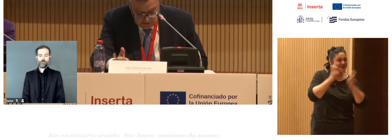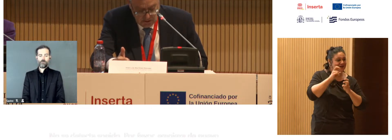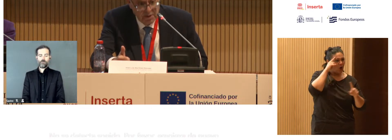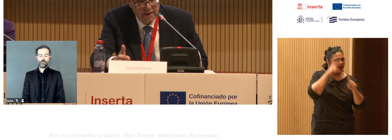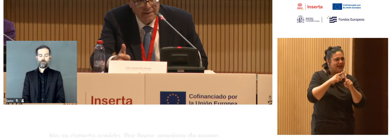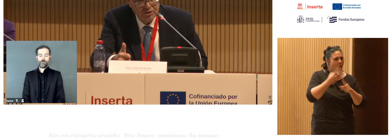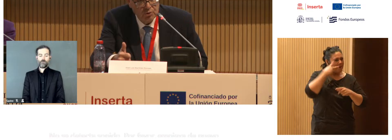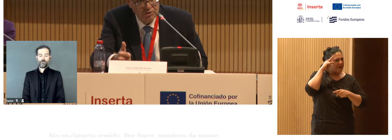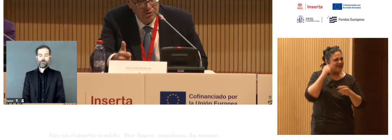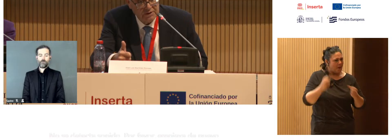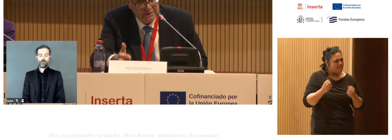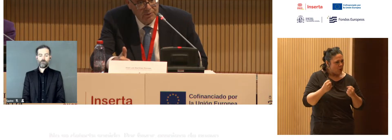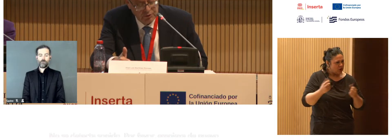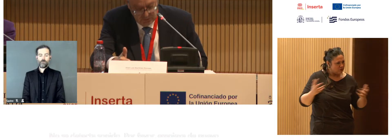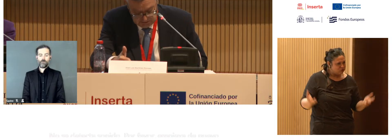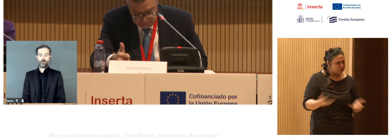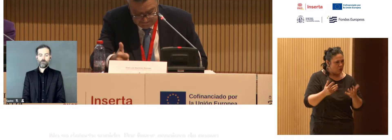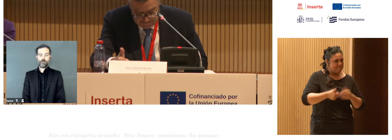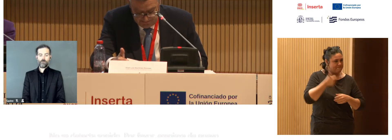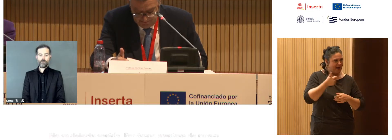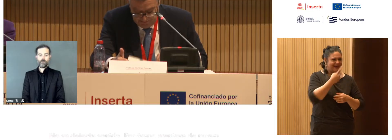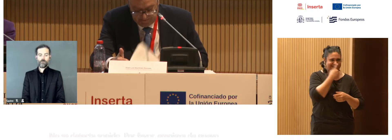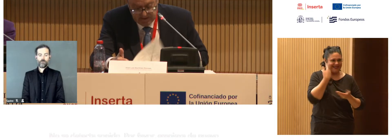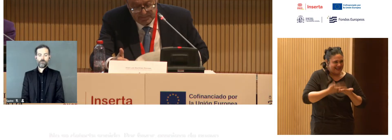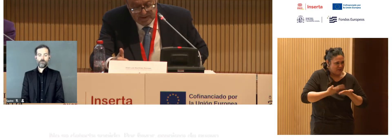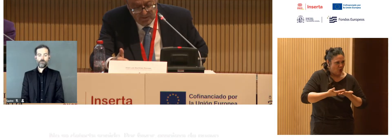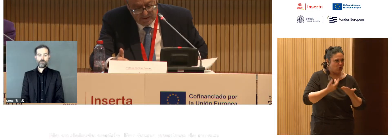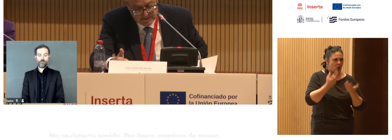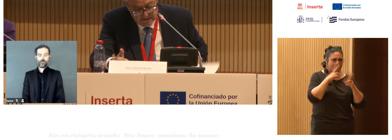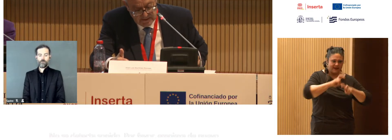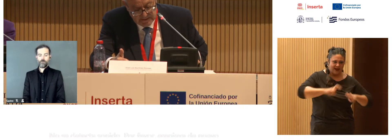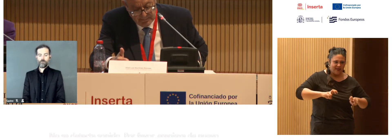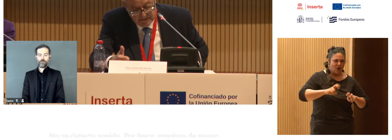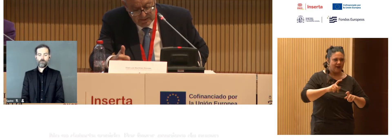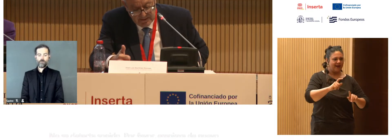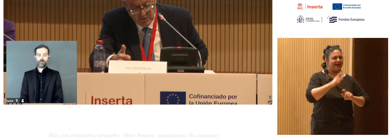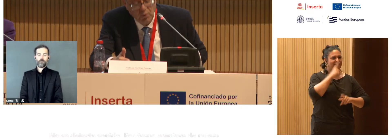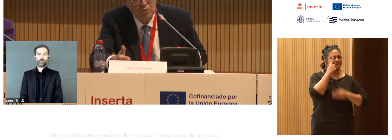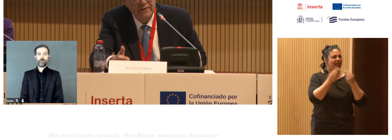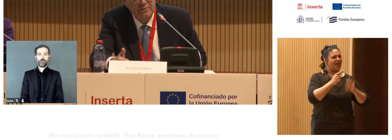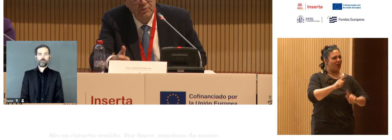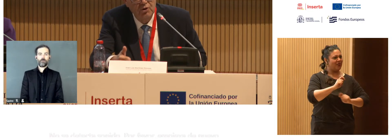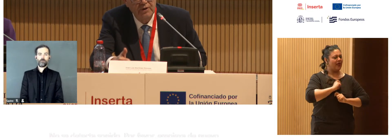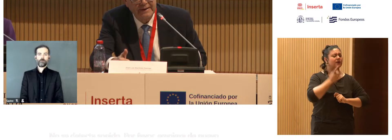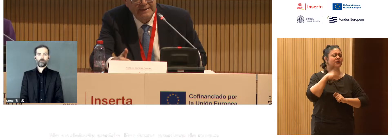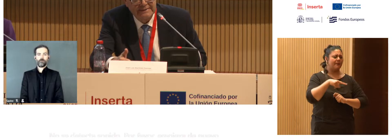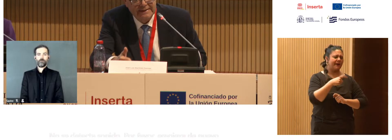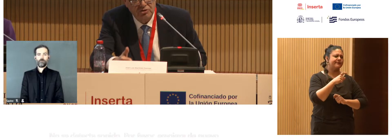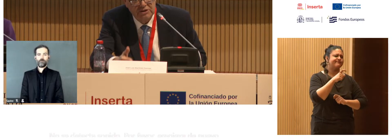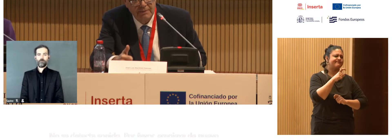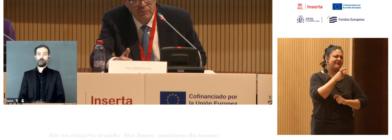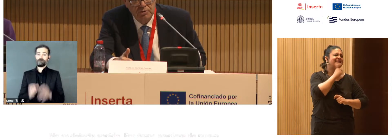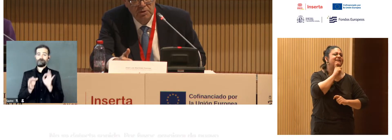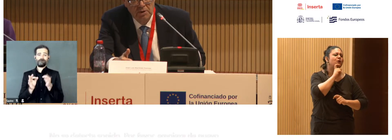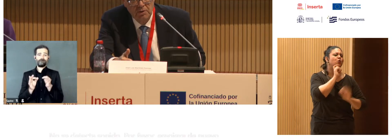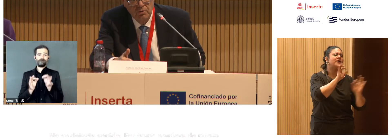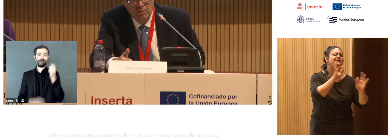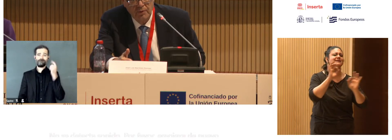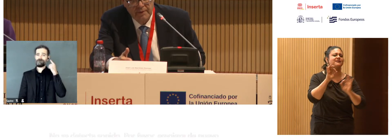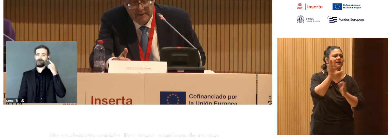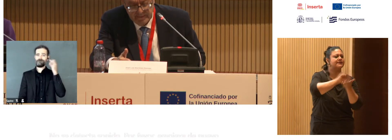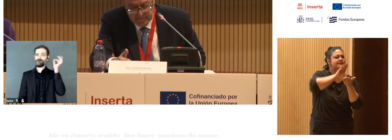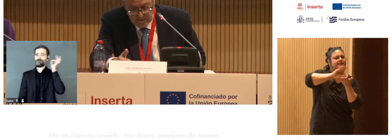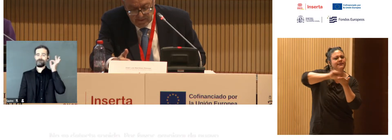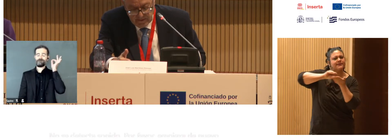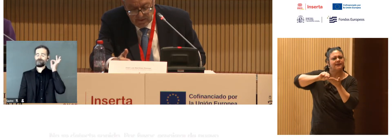tanto, hemos escuchado testimonios, investigaciones inspiradoras y también dificultades muy concretas que nos llevamos